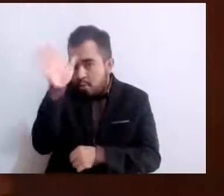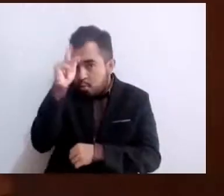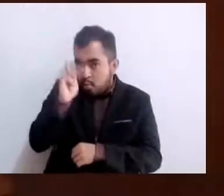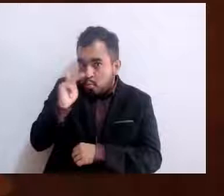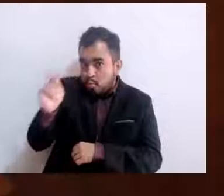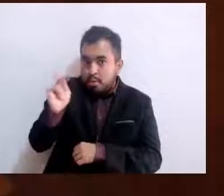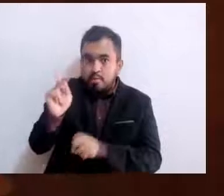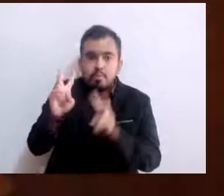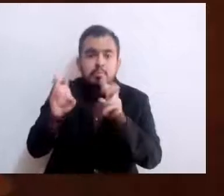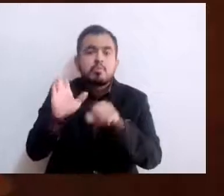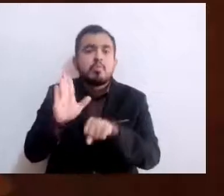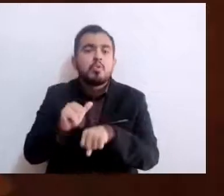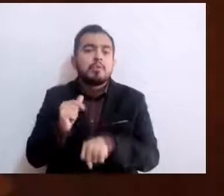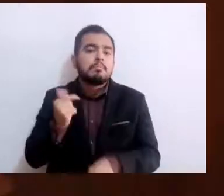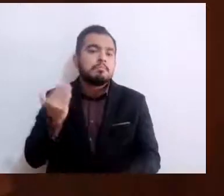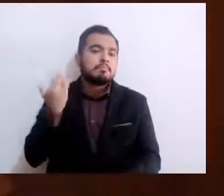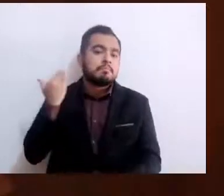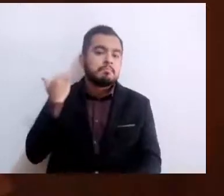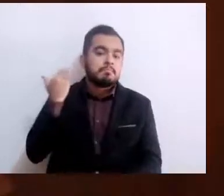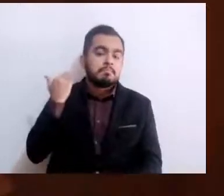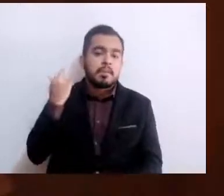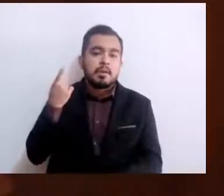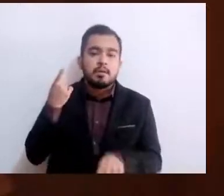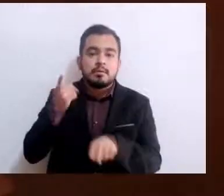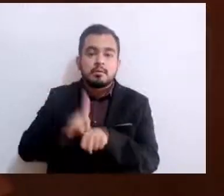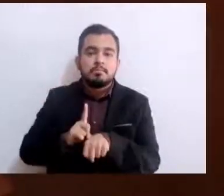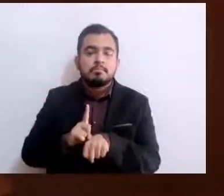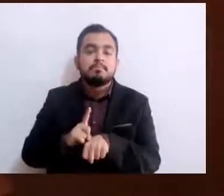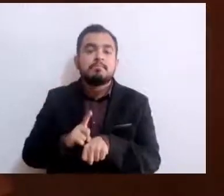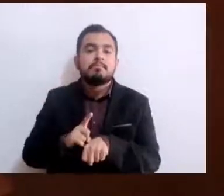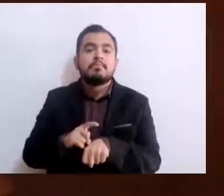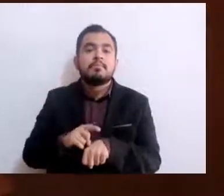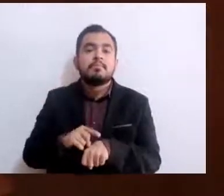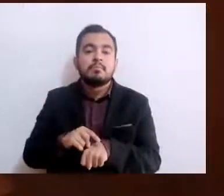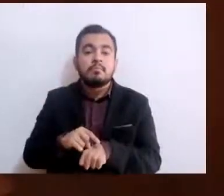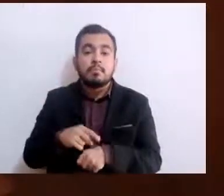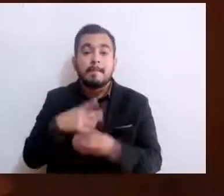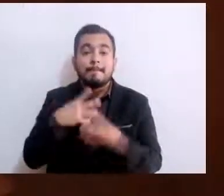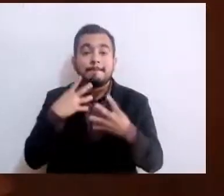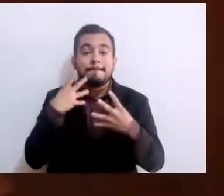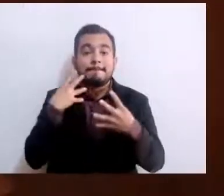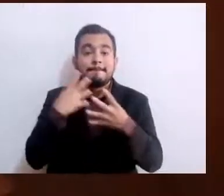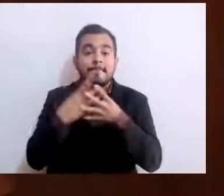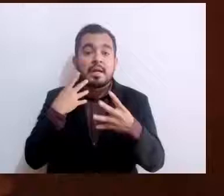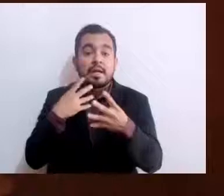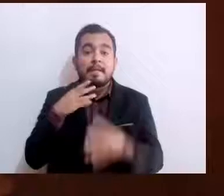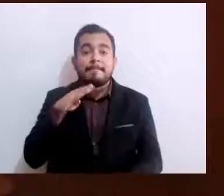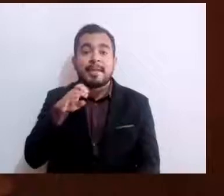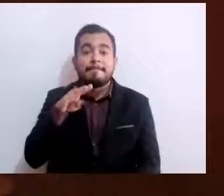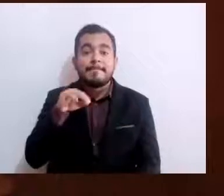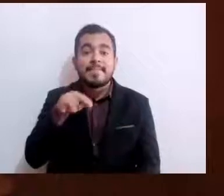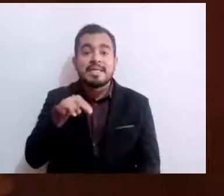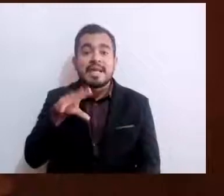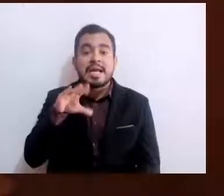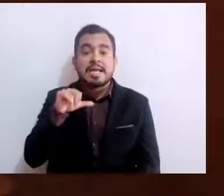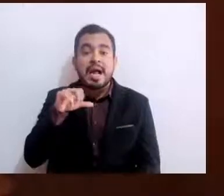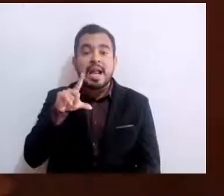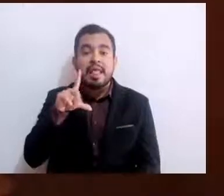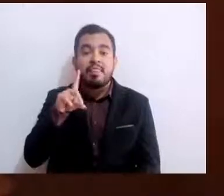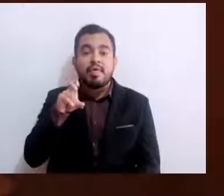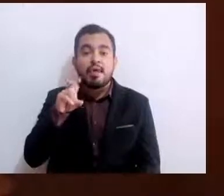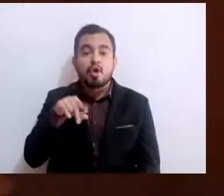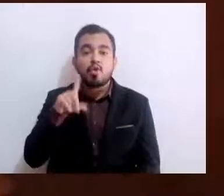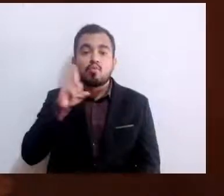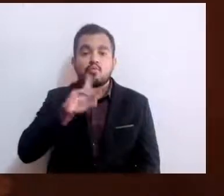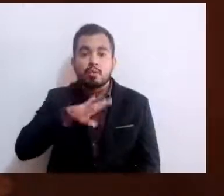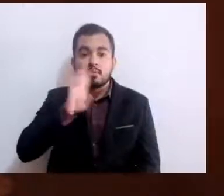en días pasados falleció una interna del penal de Barrientos, Noemí Calderón, porque el director no quiso